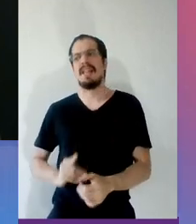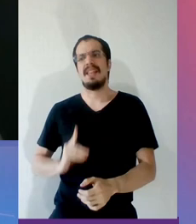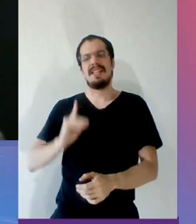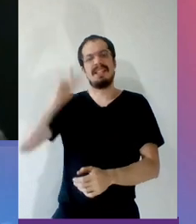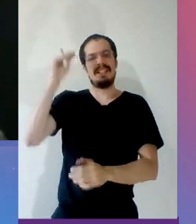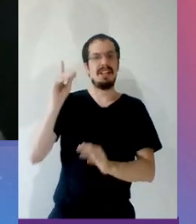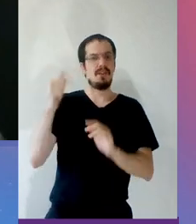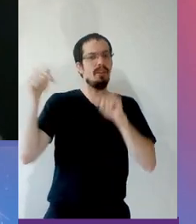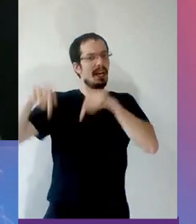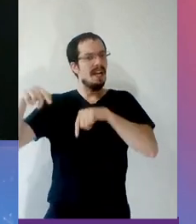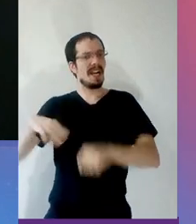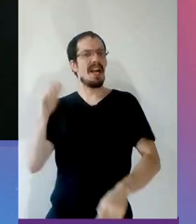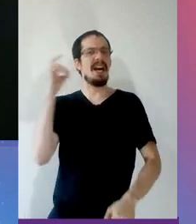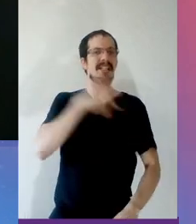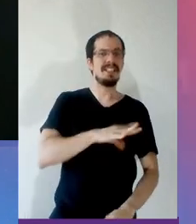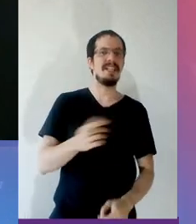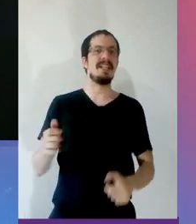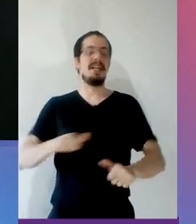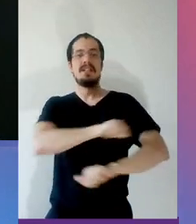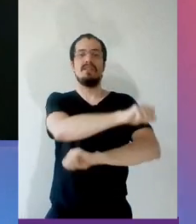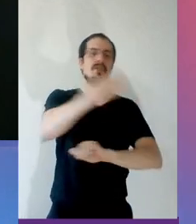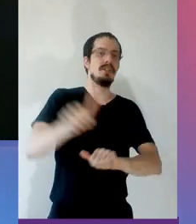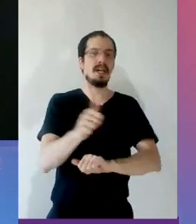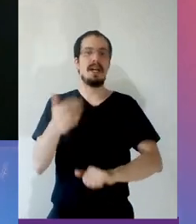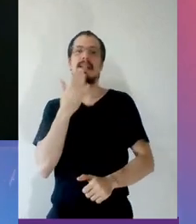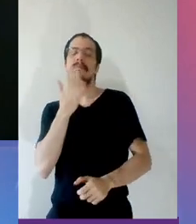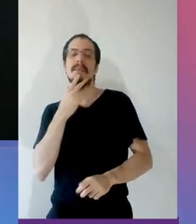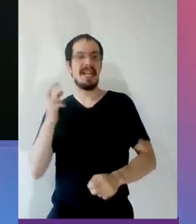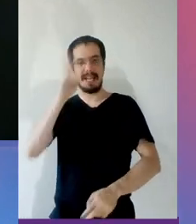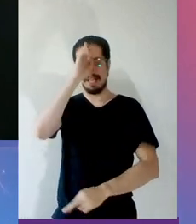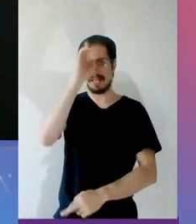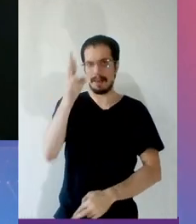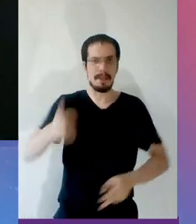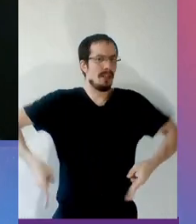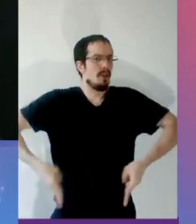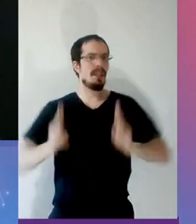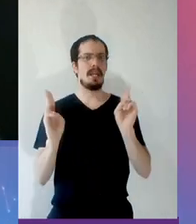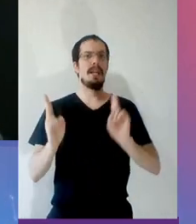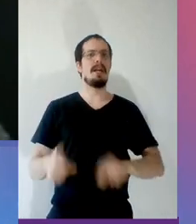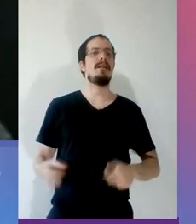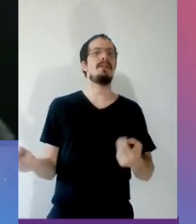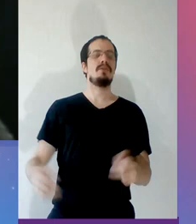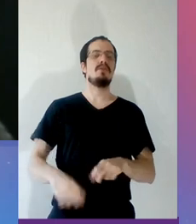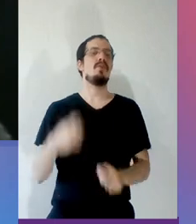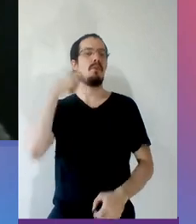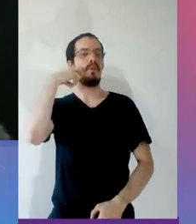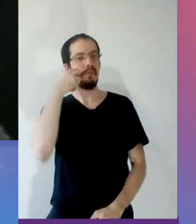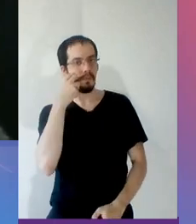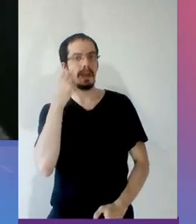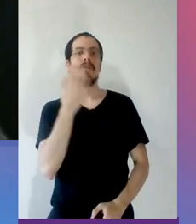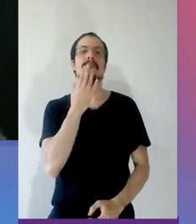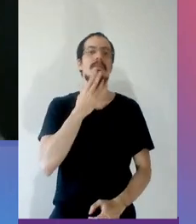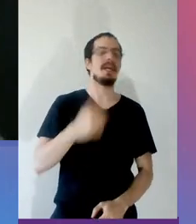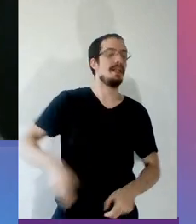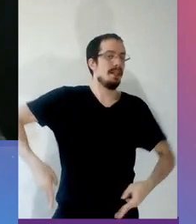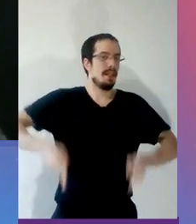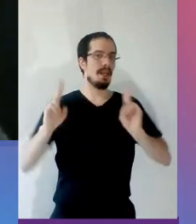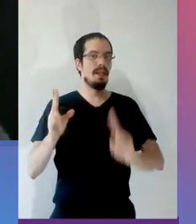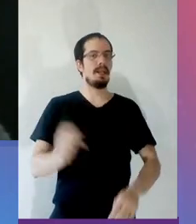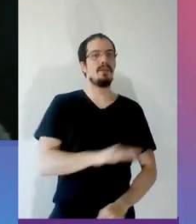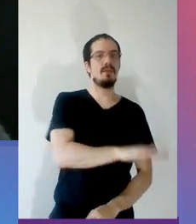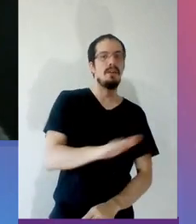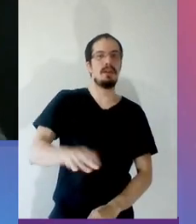una sociedad, en el respeto de los derechos humanos, de los derechos de los niños y de las niñas, entonces uno se da cuenta de